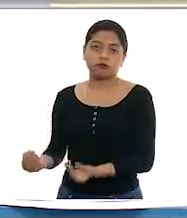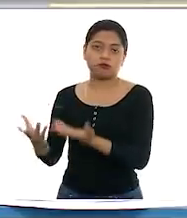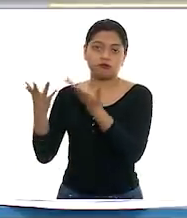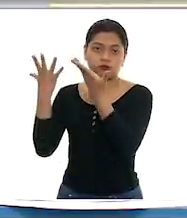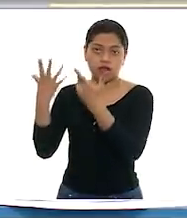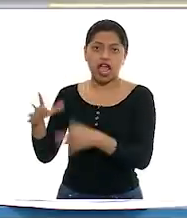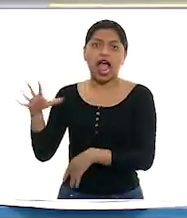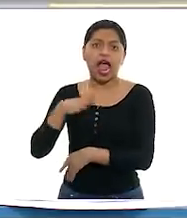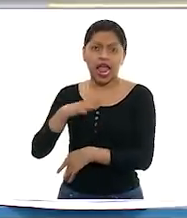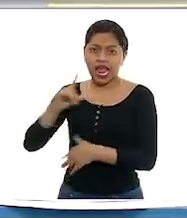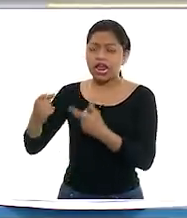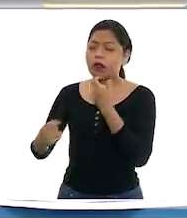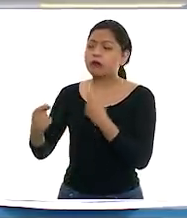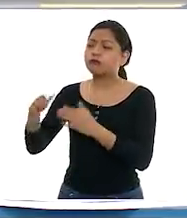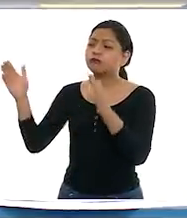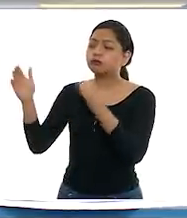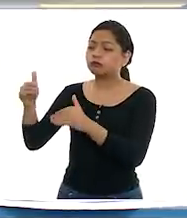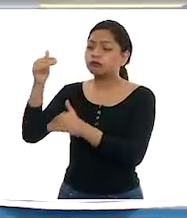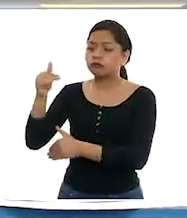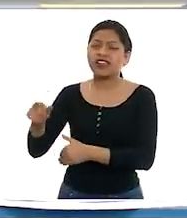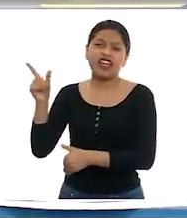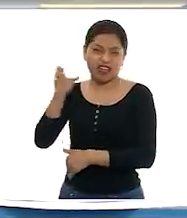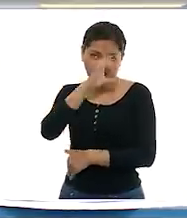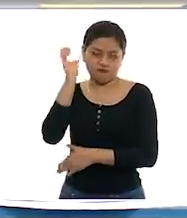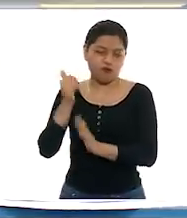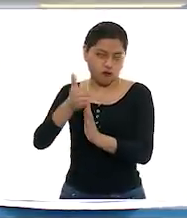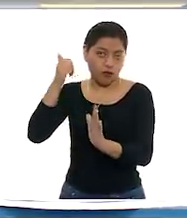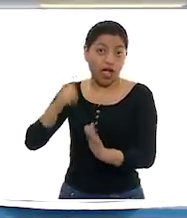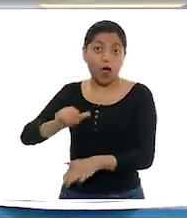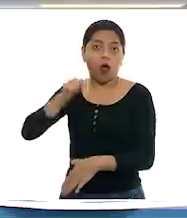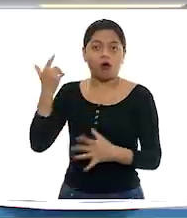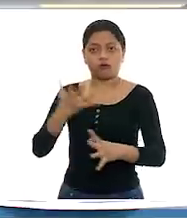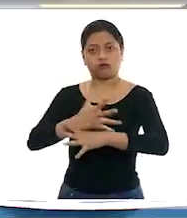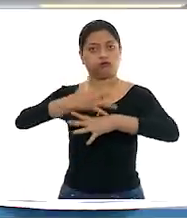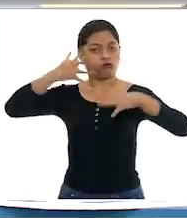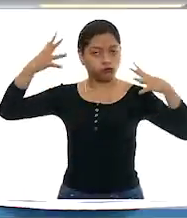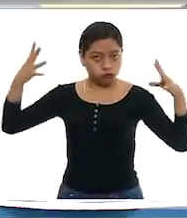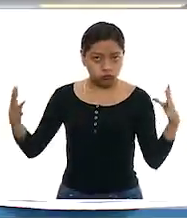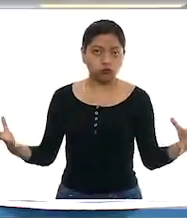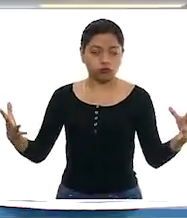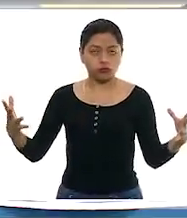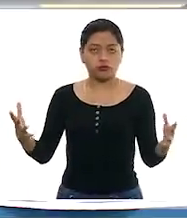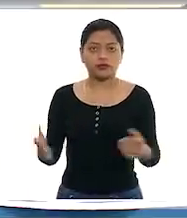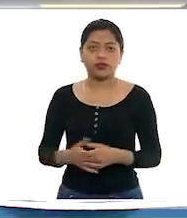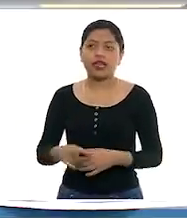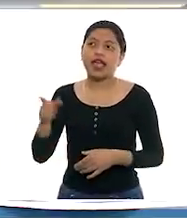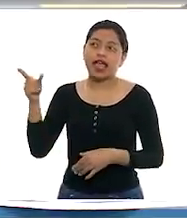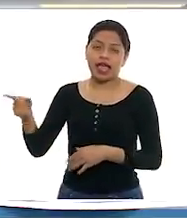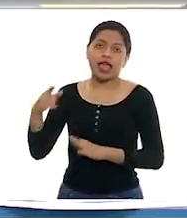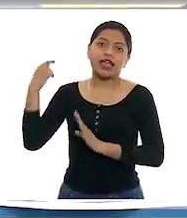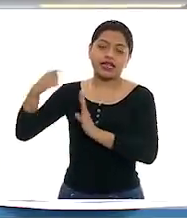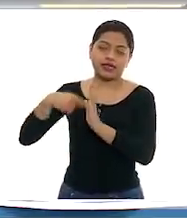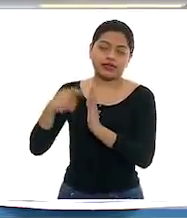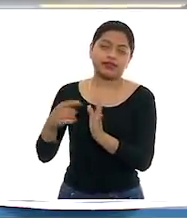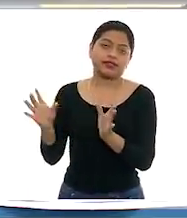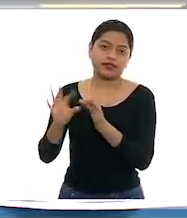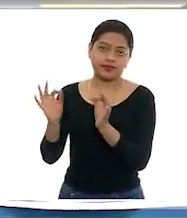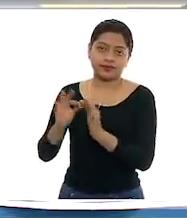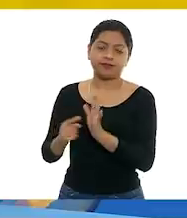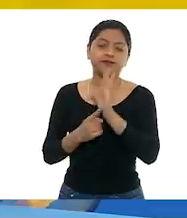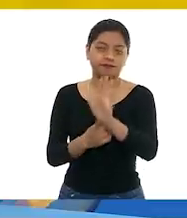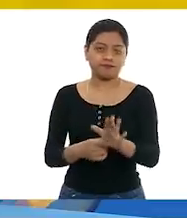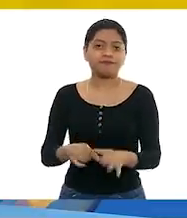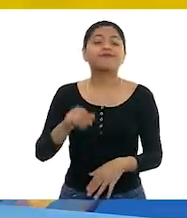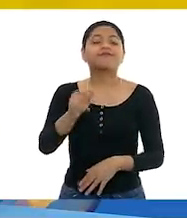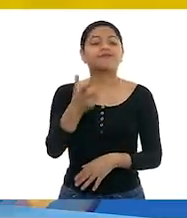que son pequeños, como el que vimos en la foto, y otros más grandísimos, como el del video.